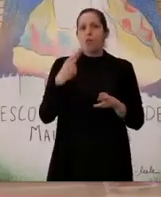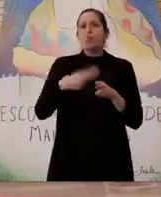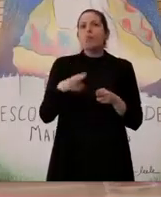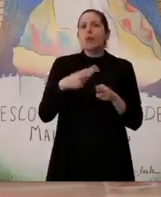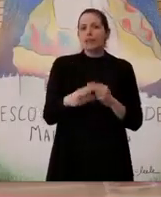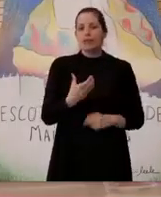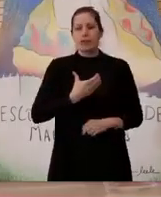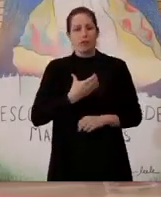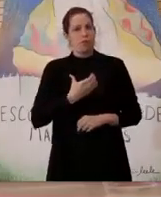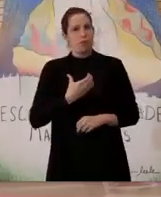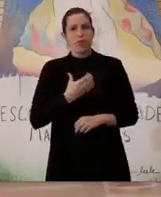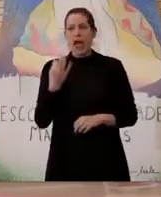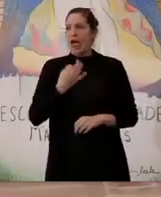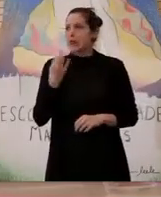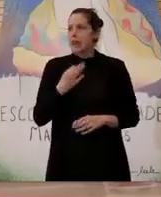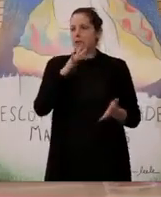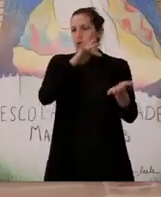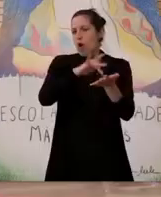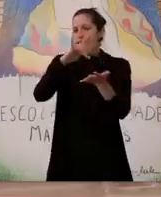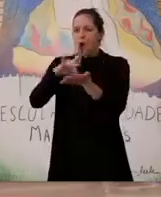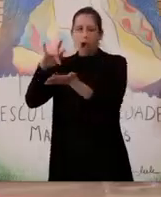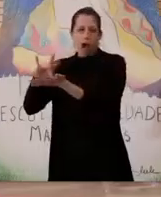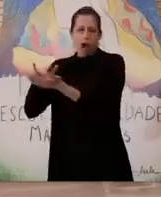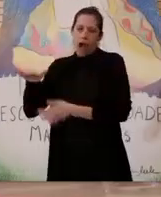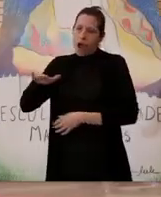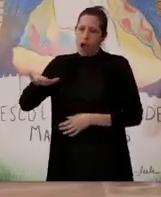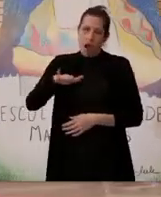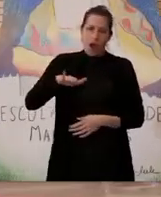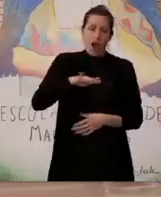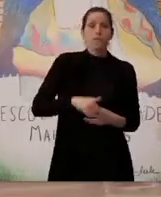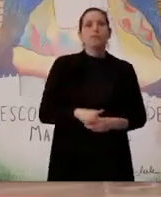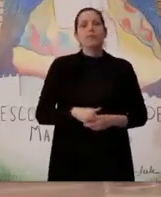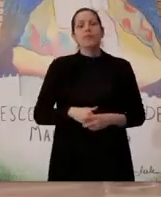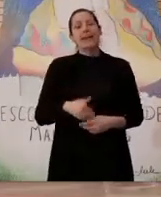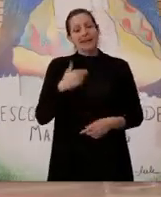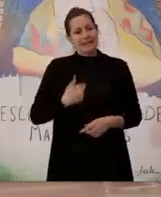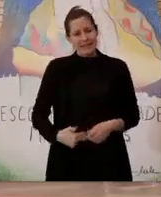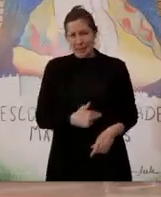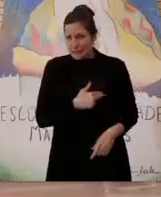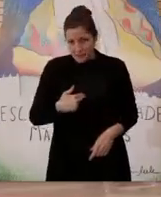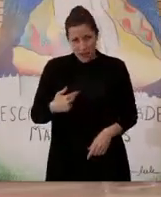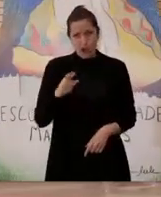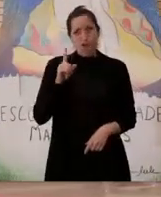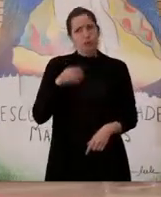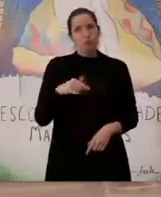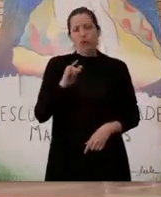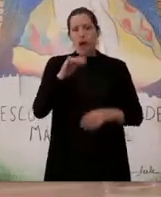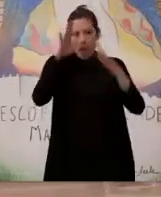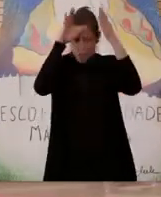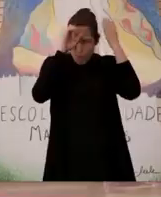todos lados y luego Santiago tiene una representación improba enorme inmensa protocolaria